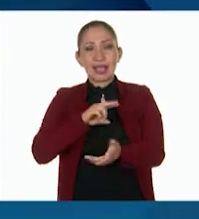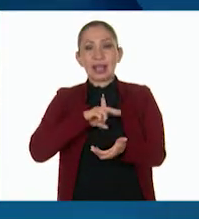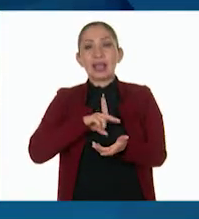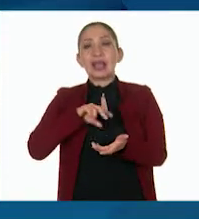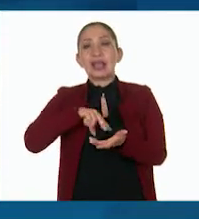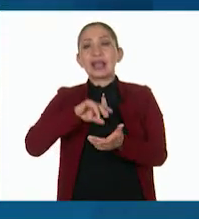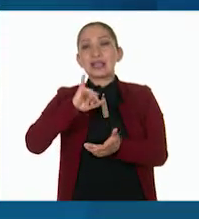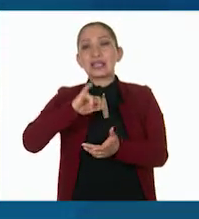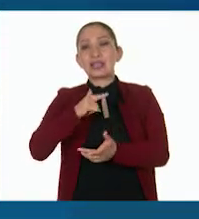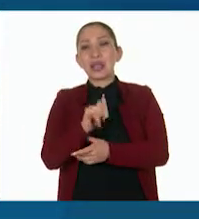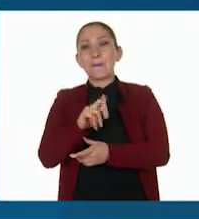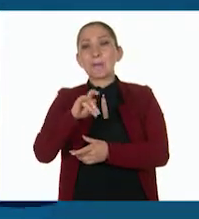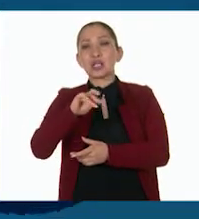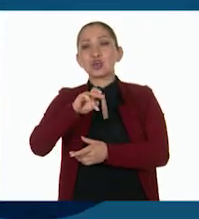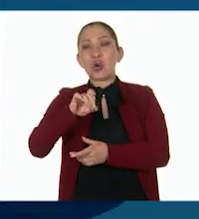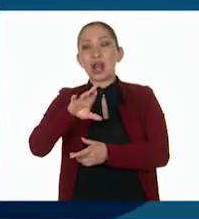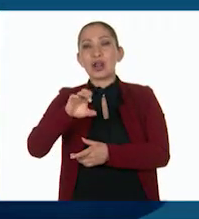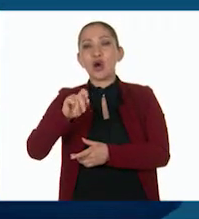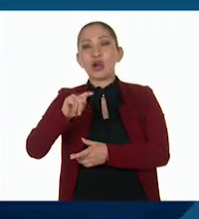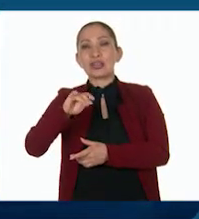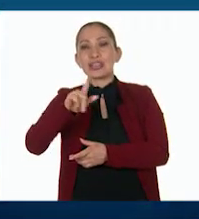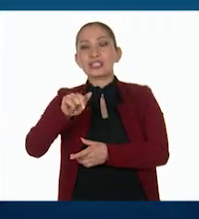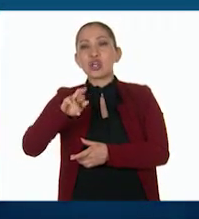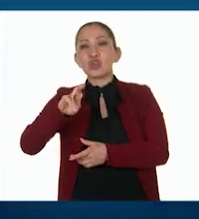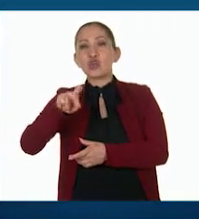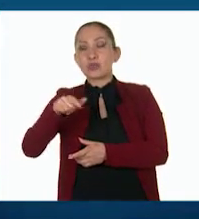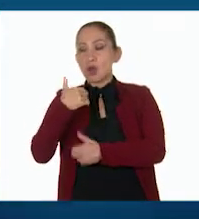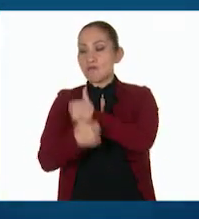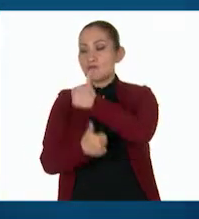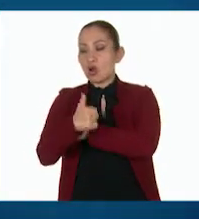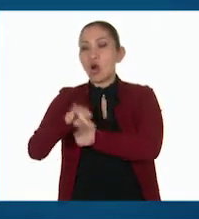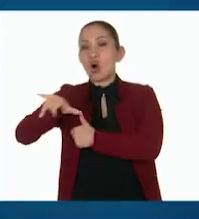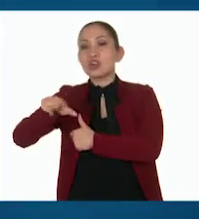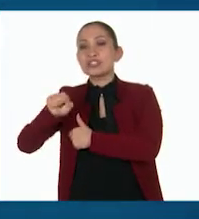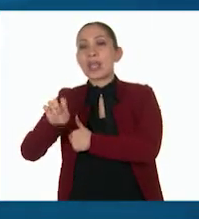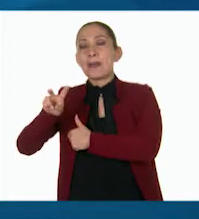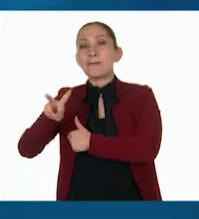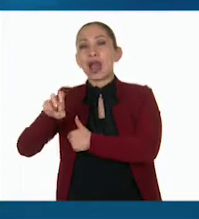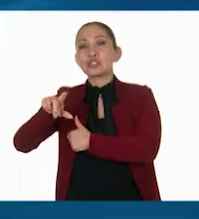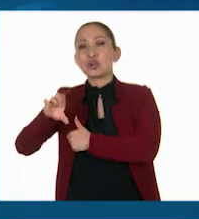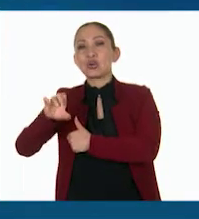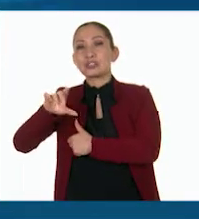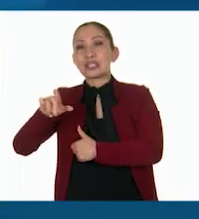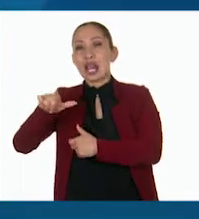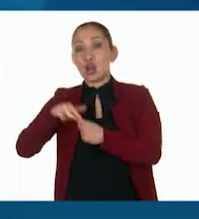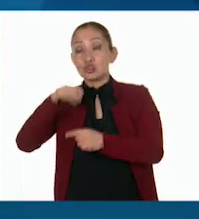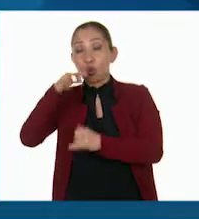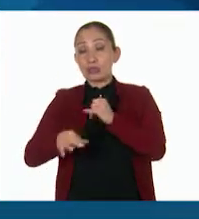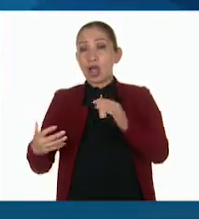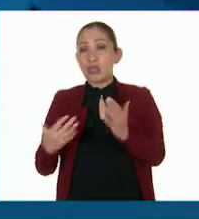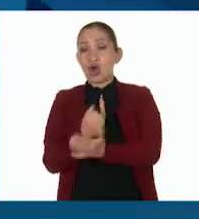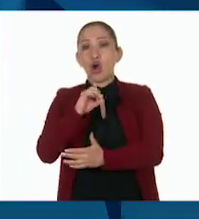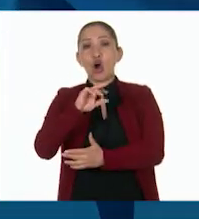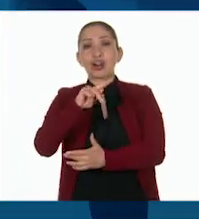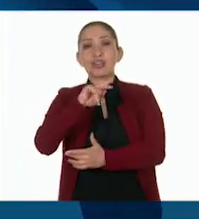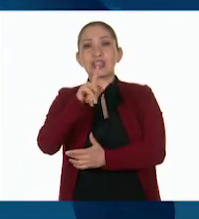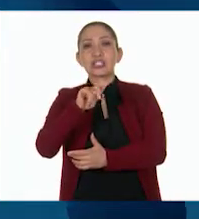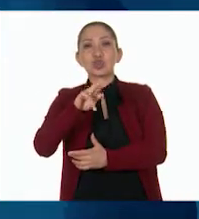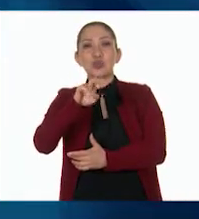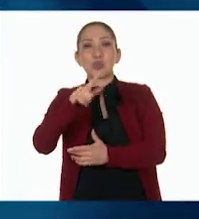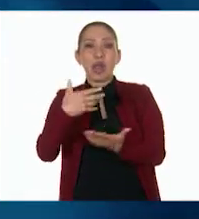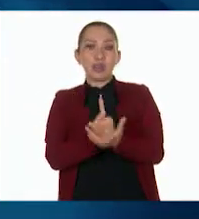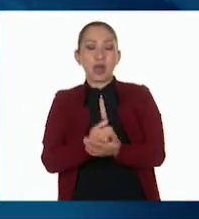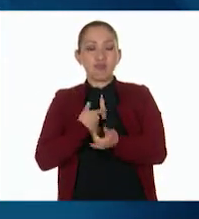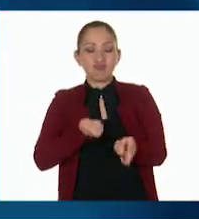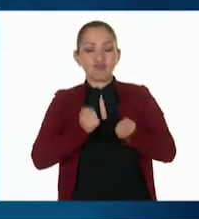ingeniero Pascual Ortiz Rubio, quien contendería contra José Vasconcelos. Finalmente, triunfaría Ortiz Rubio, quien